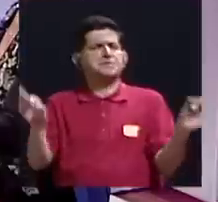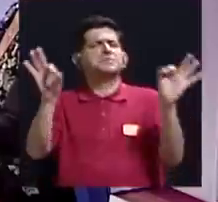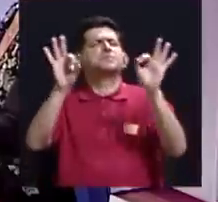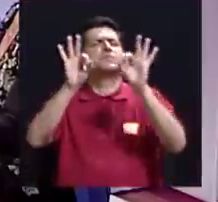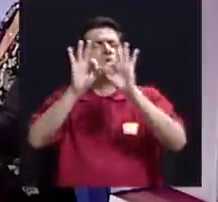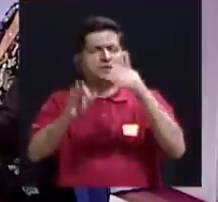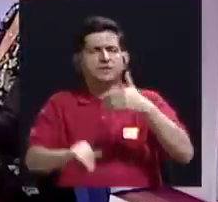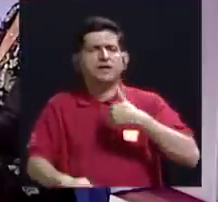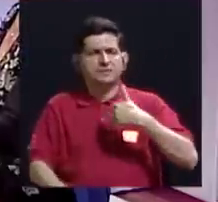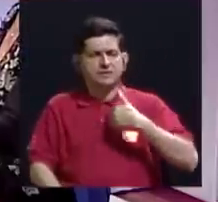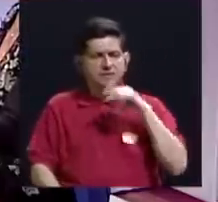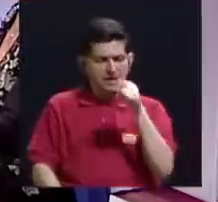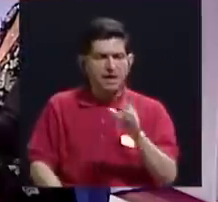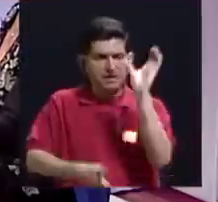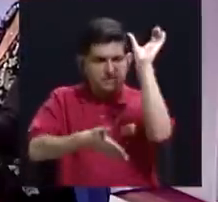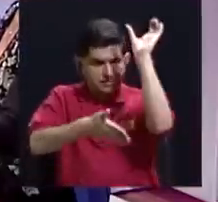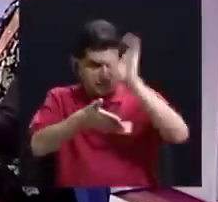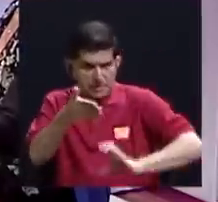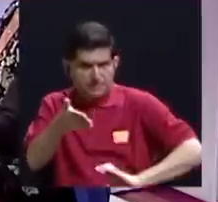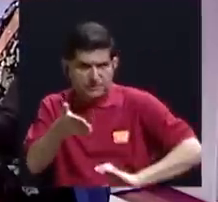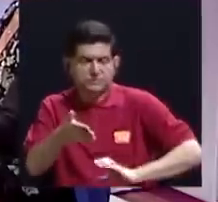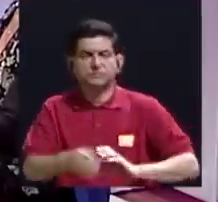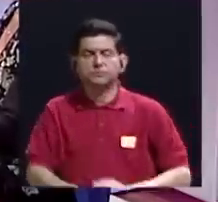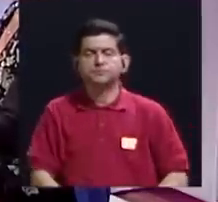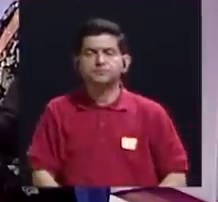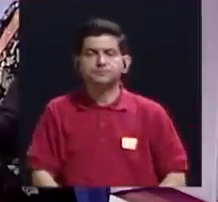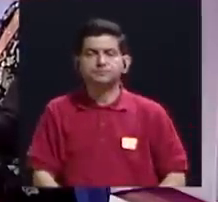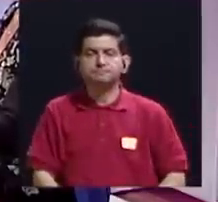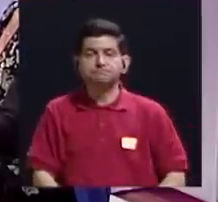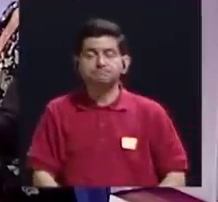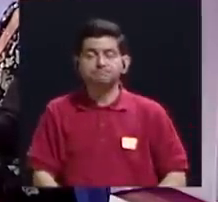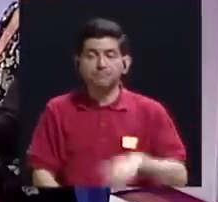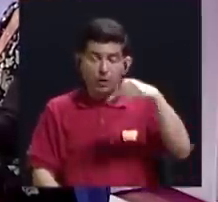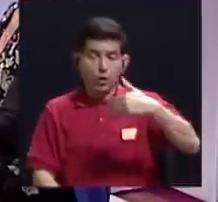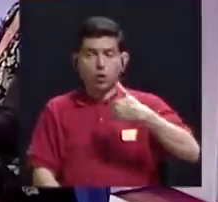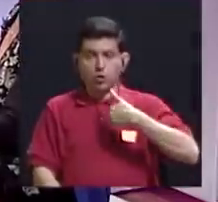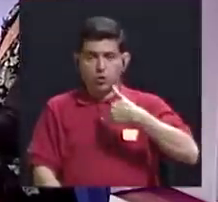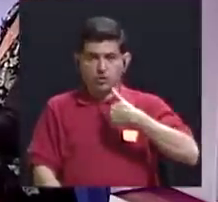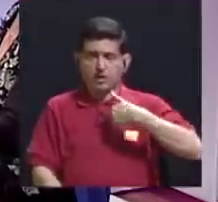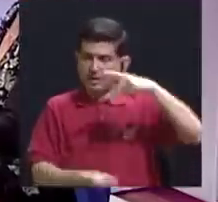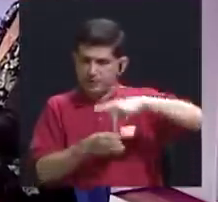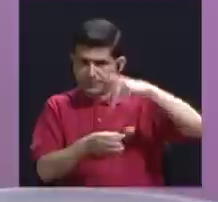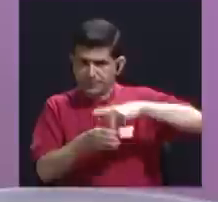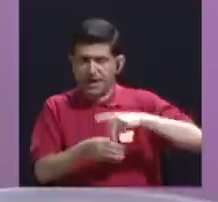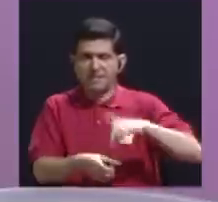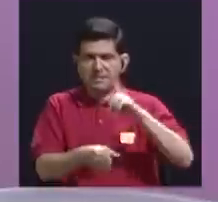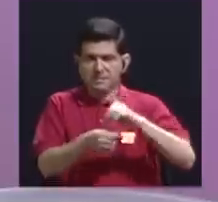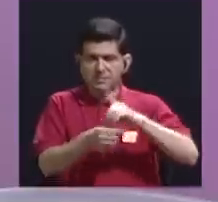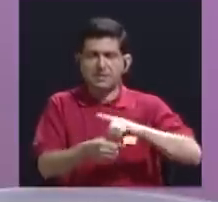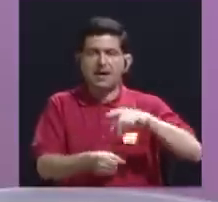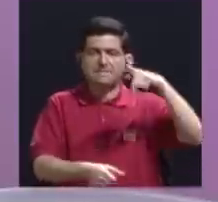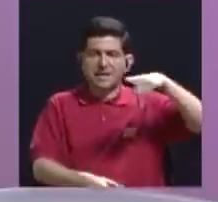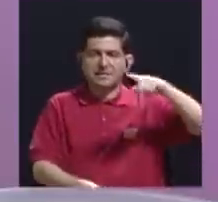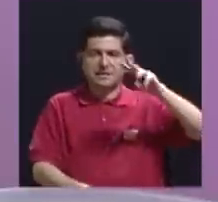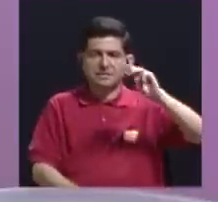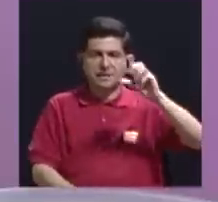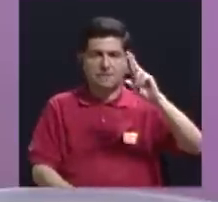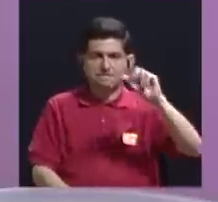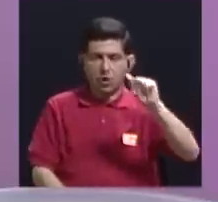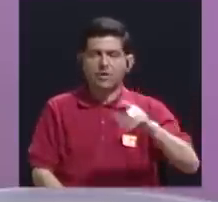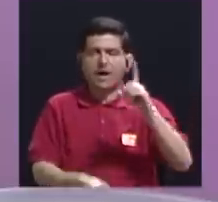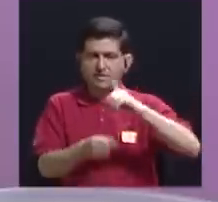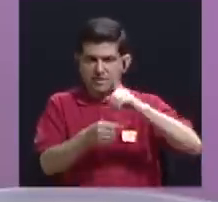de este capítulo vamos a contar hoy con la presencia de la diputada patricia mora quien es